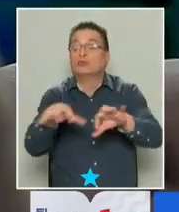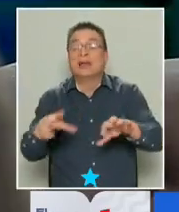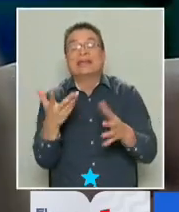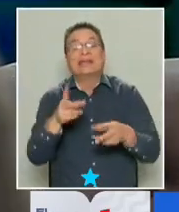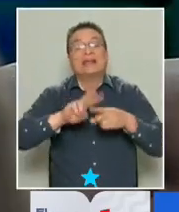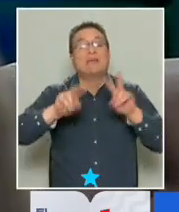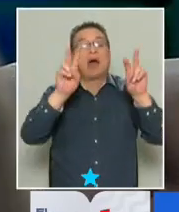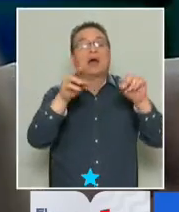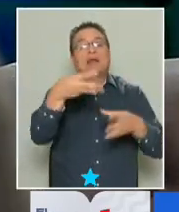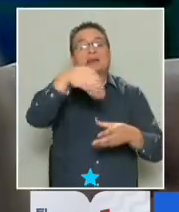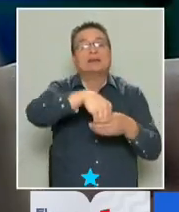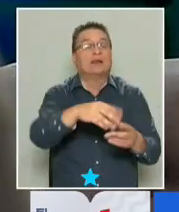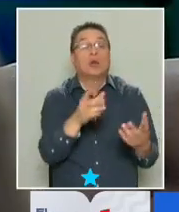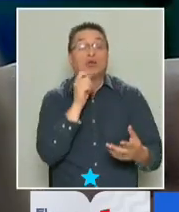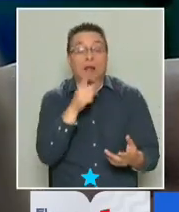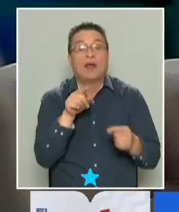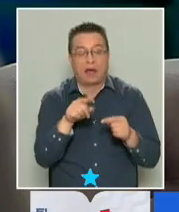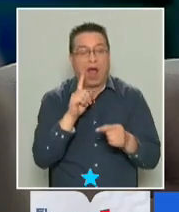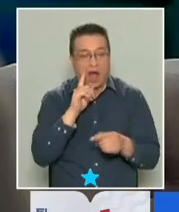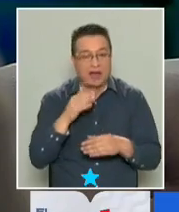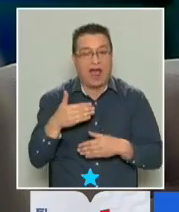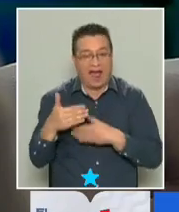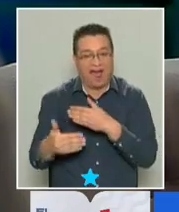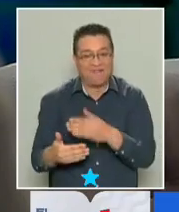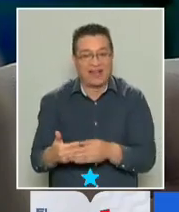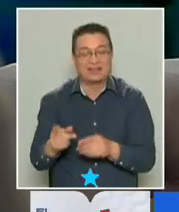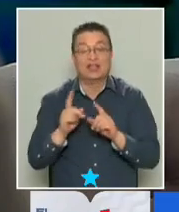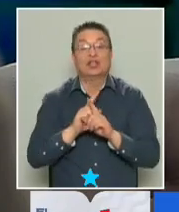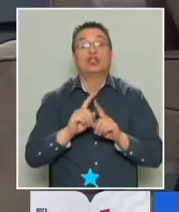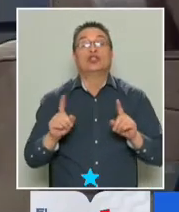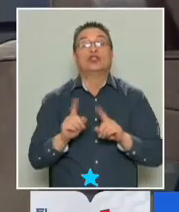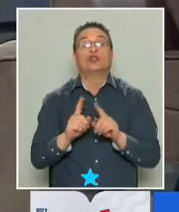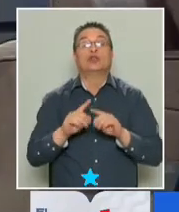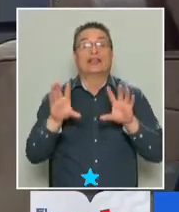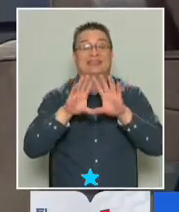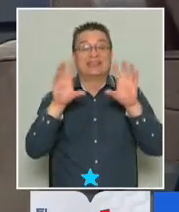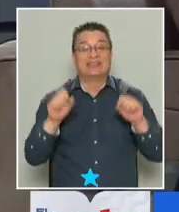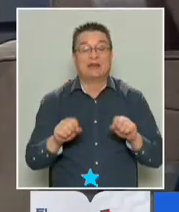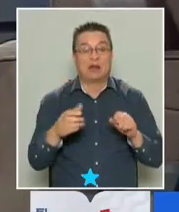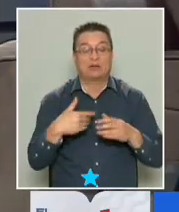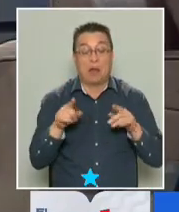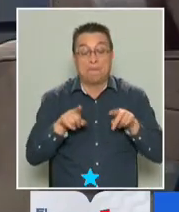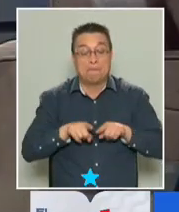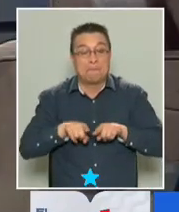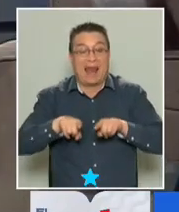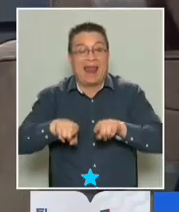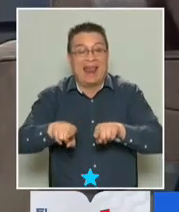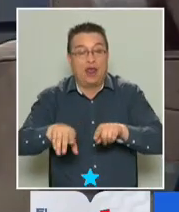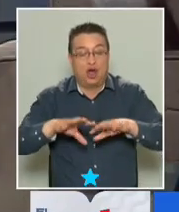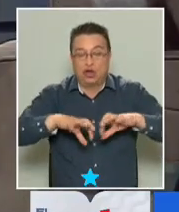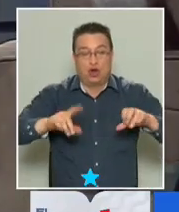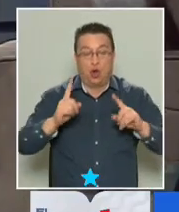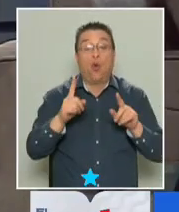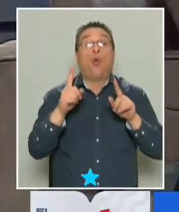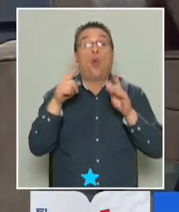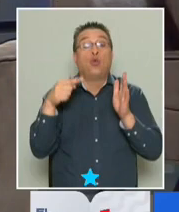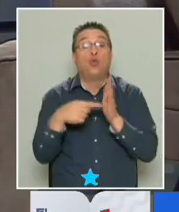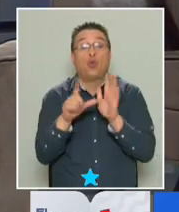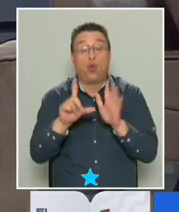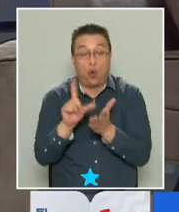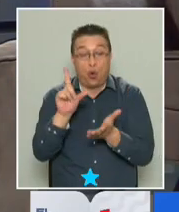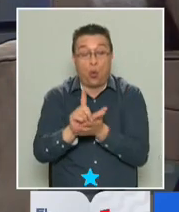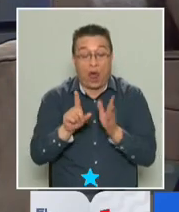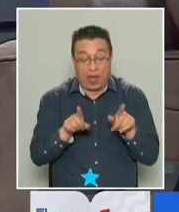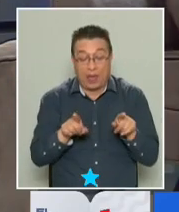y ya sabemos que hay un avance que es que no va a ser un sistema totalmente paralelo uno de otros sino que va a tener un punto de llegada